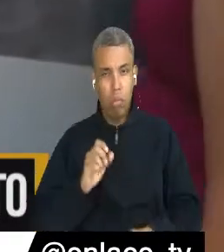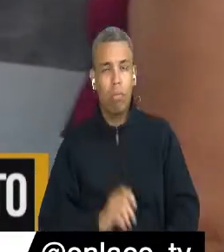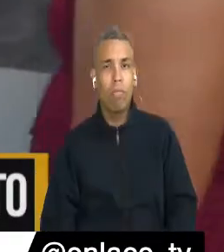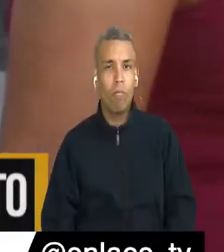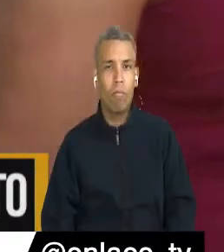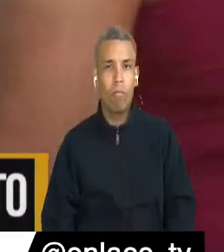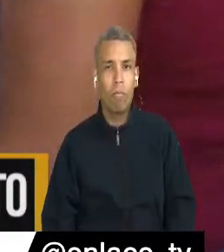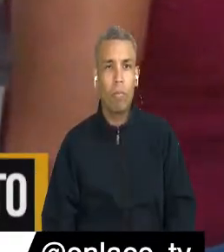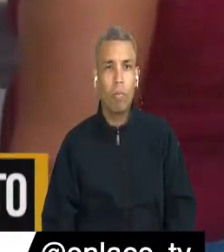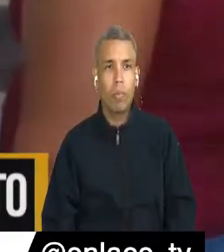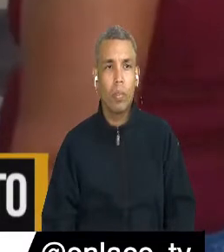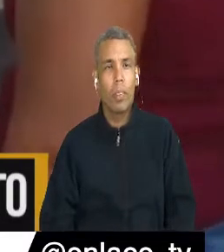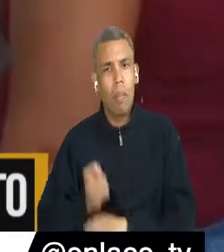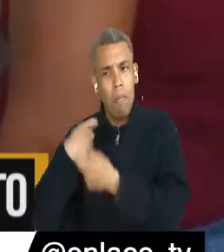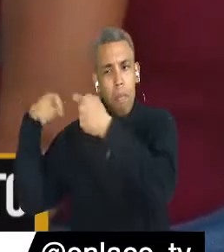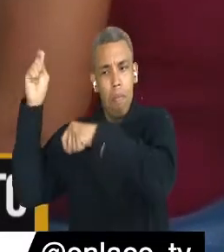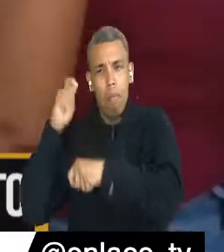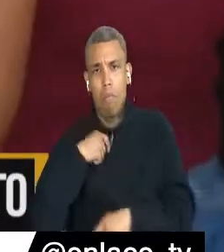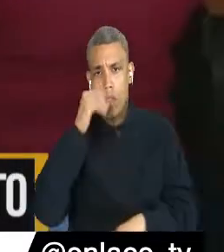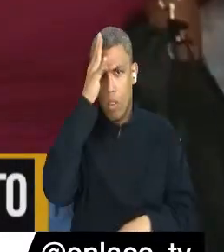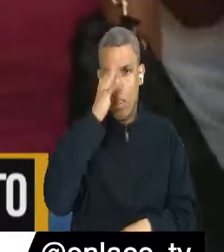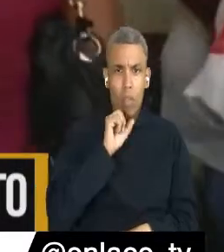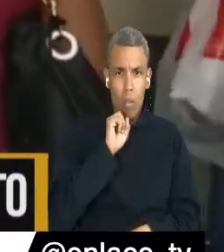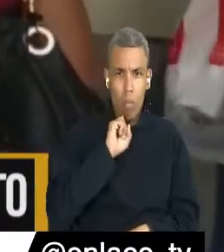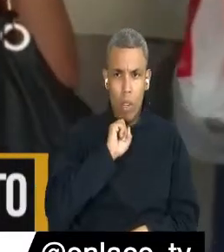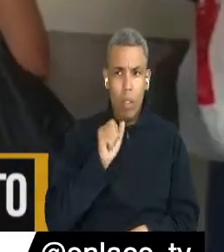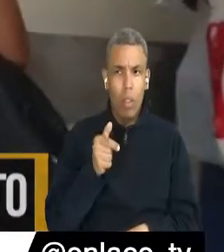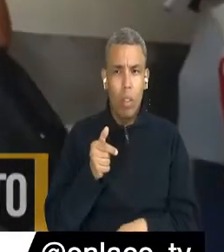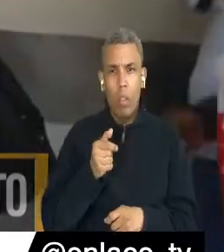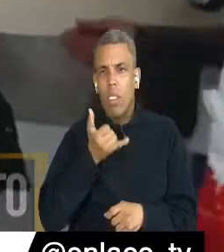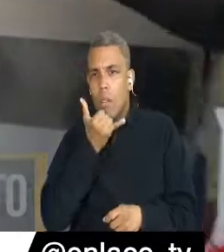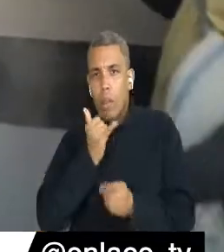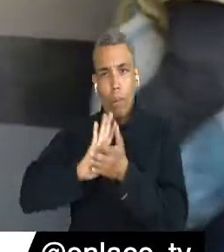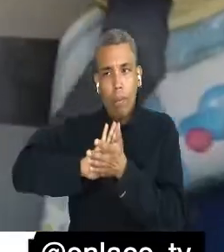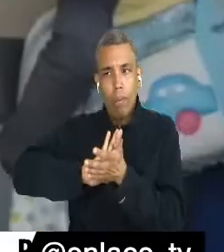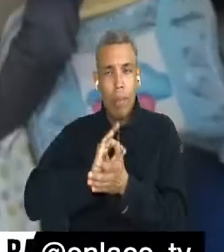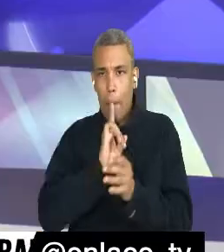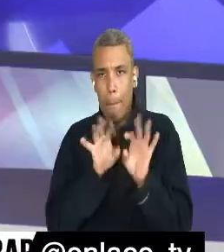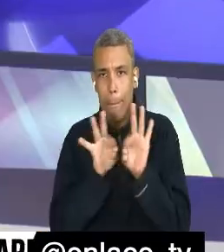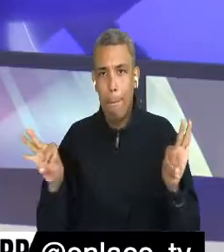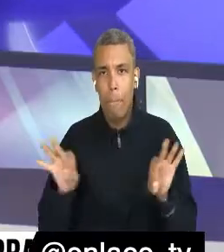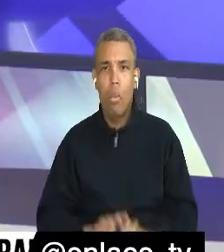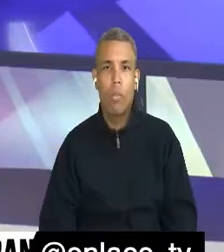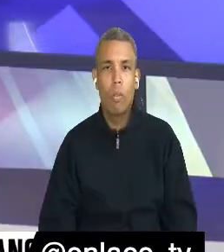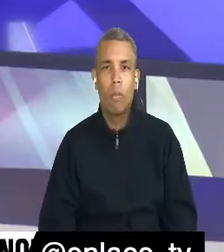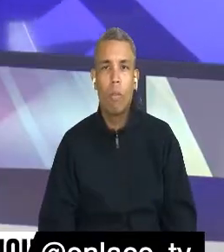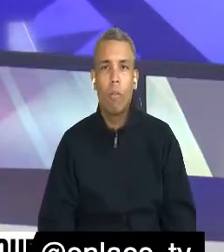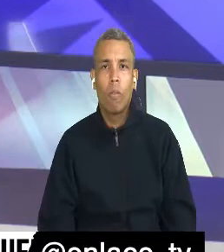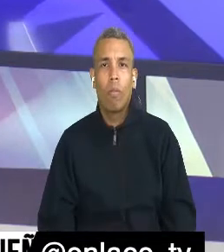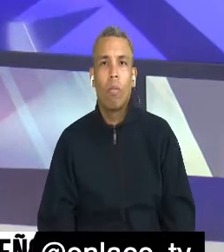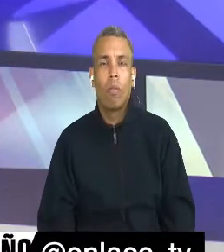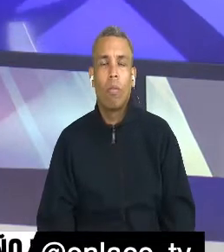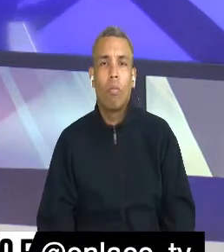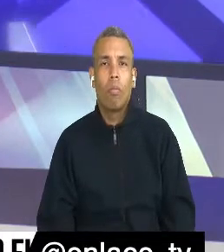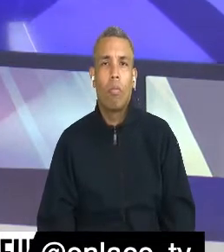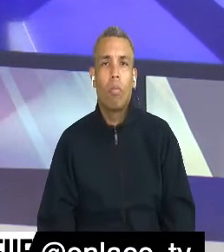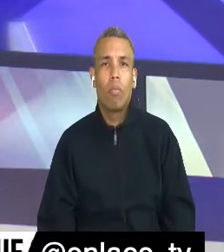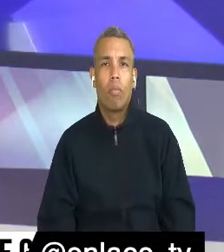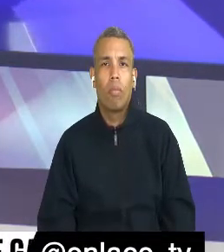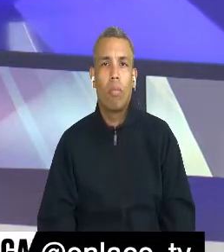centro médico a donde fue trasladada la mujer no ha emitido un parte de la paciente. Dos días cumplen en